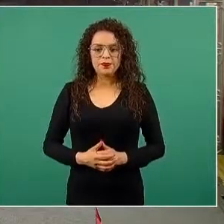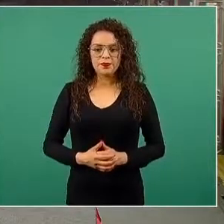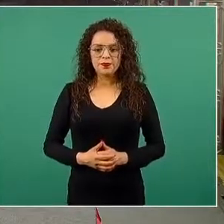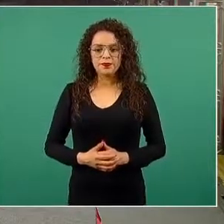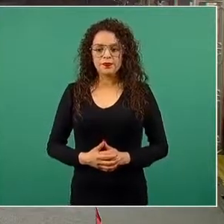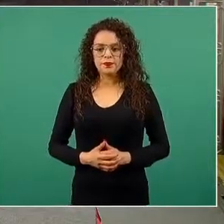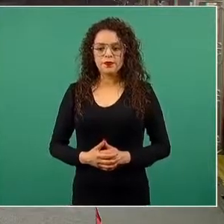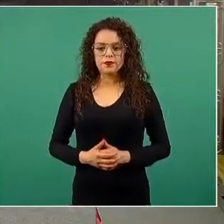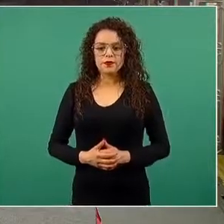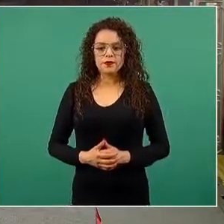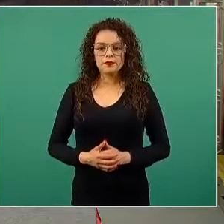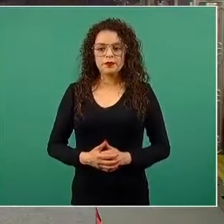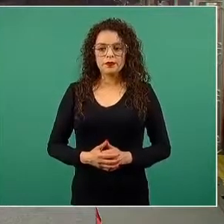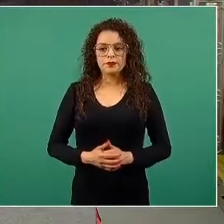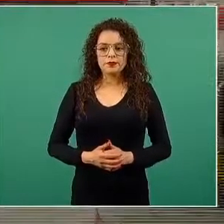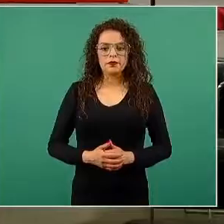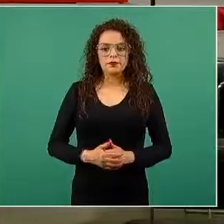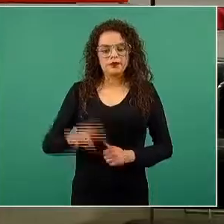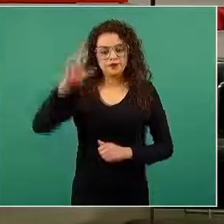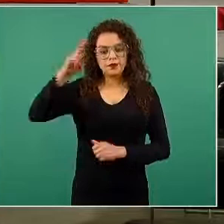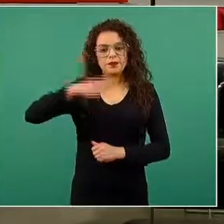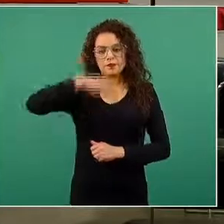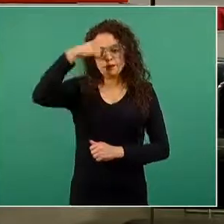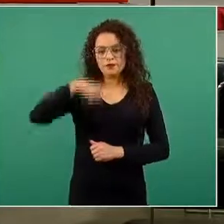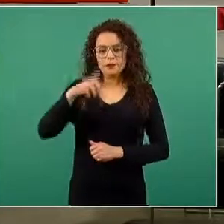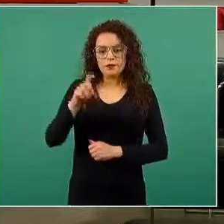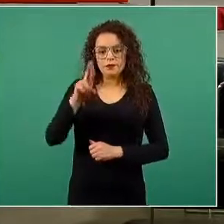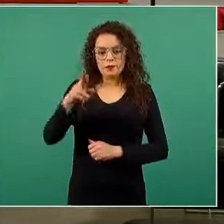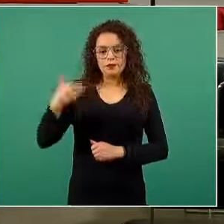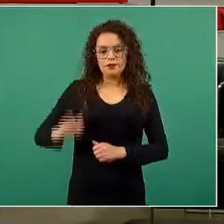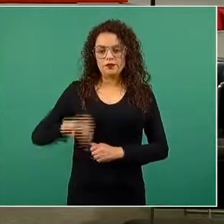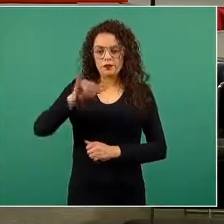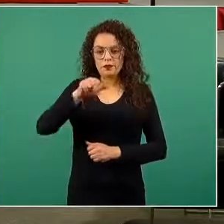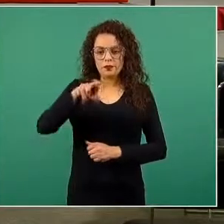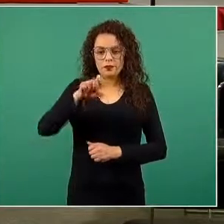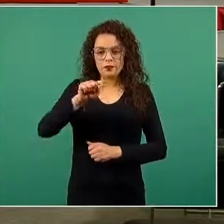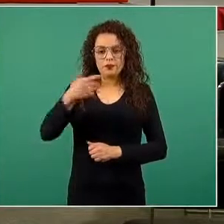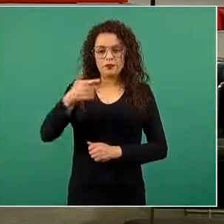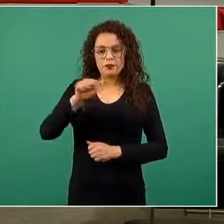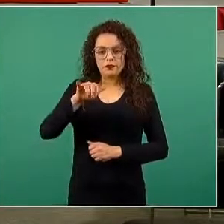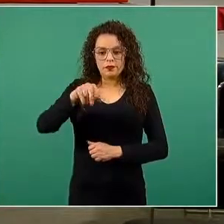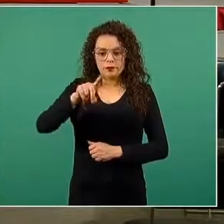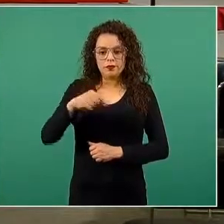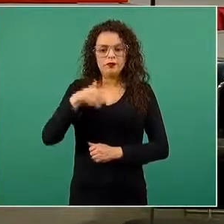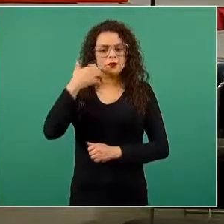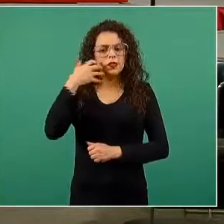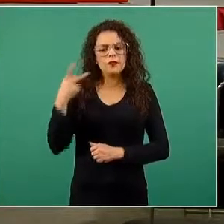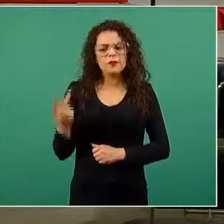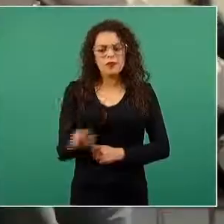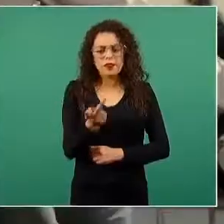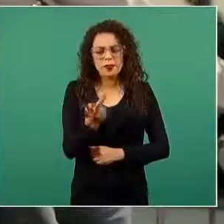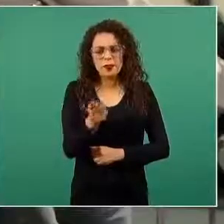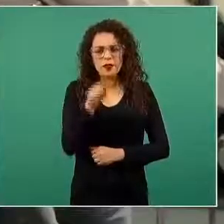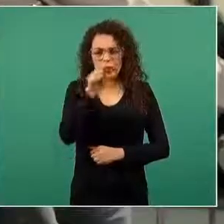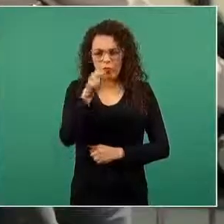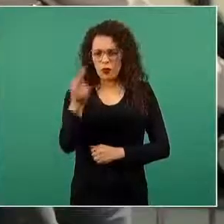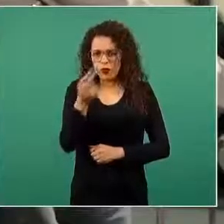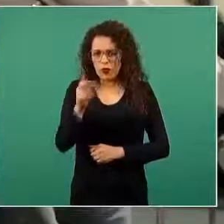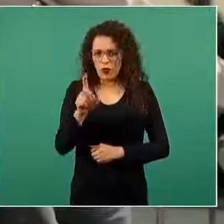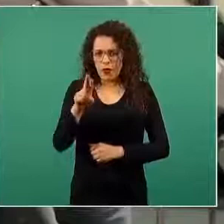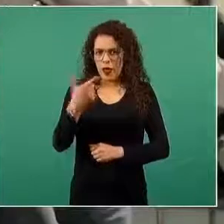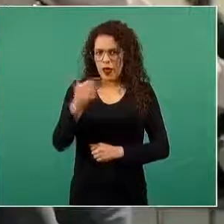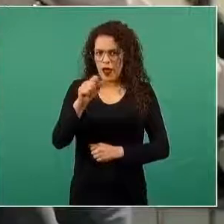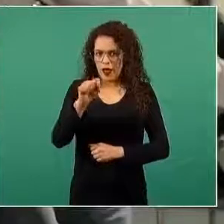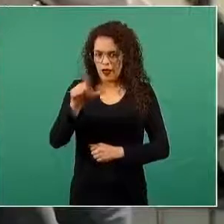Gracias. Buenas noches, doctor. Janet Galindo, de Mundo Farma. Quisiera hacerle una pregunta, doctor Gatell. No sé si